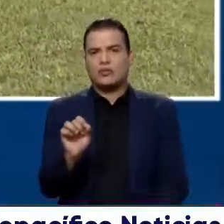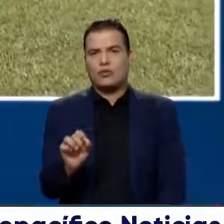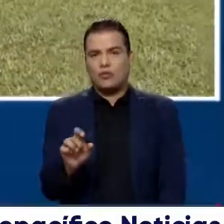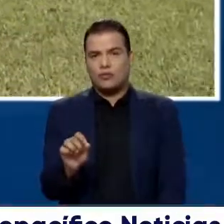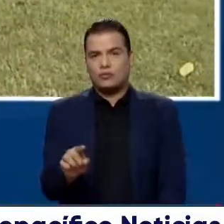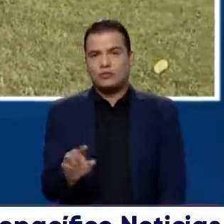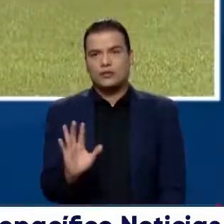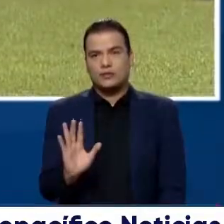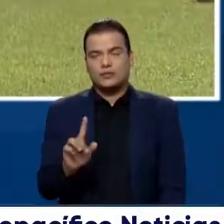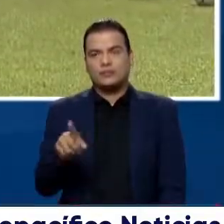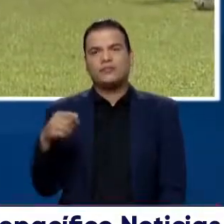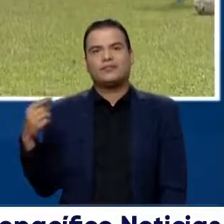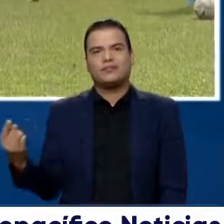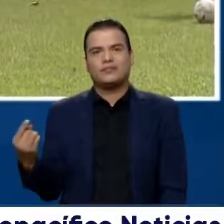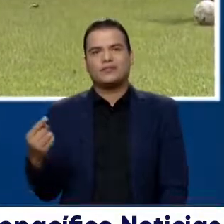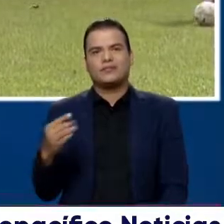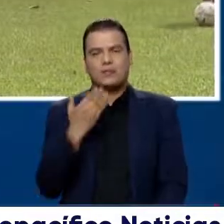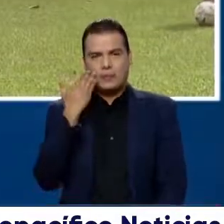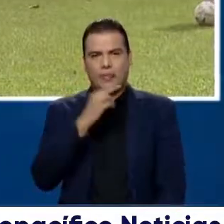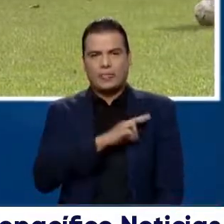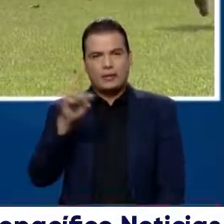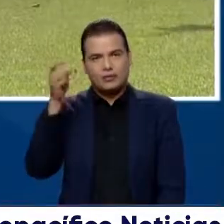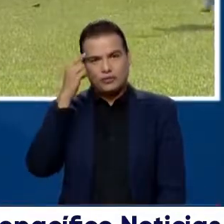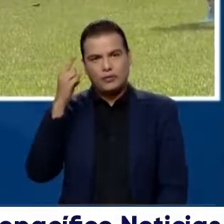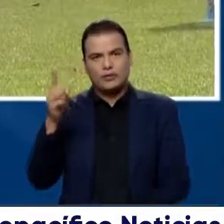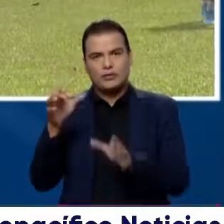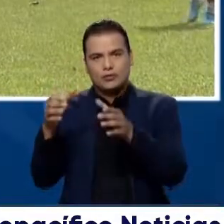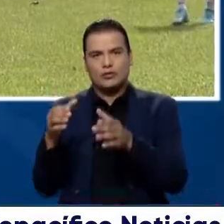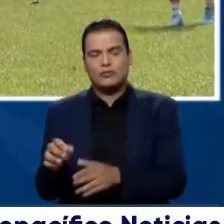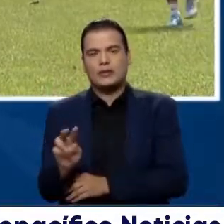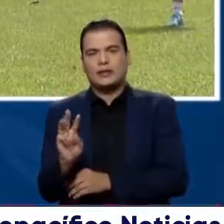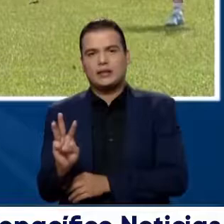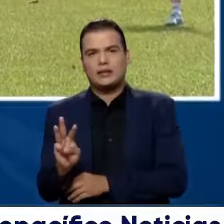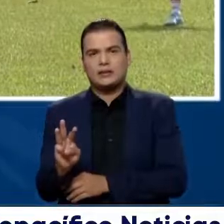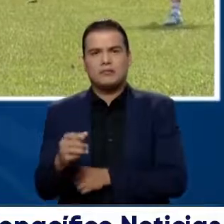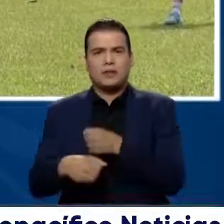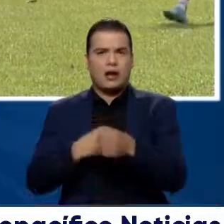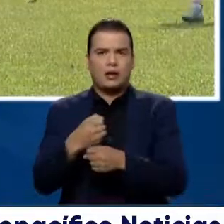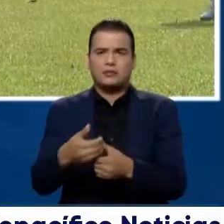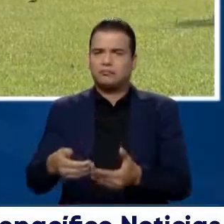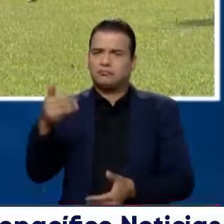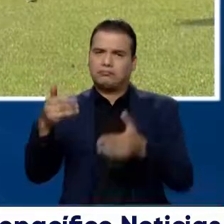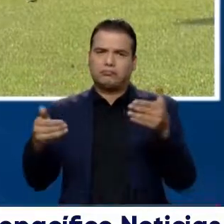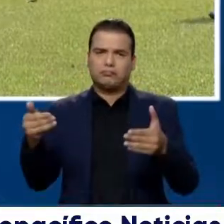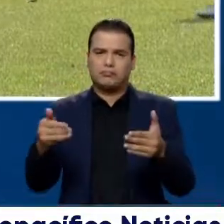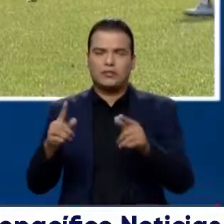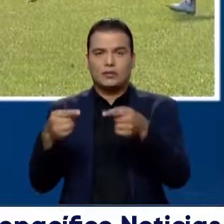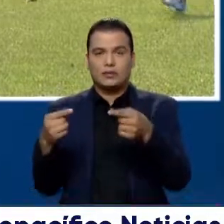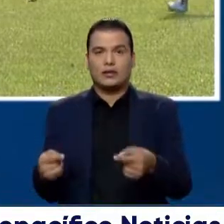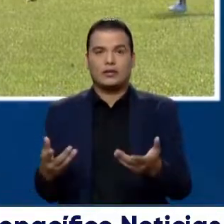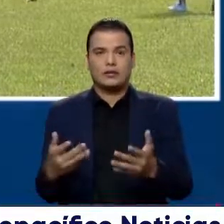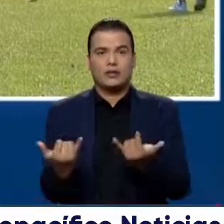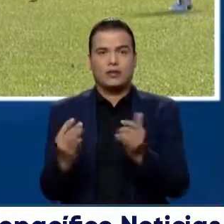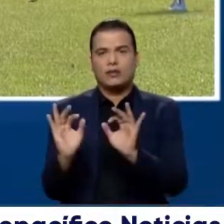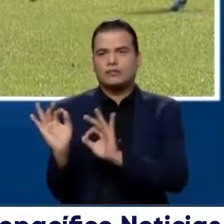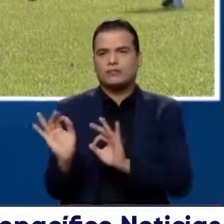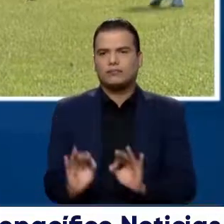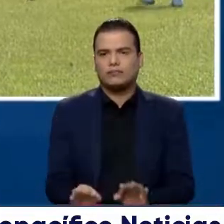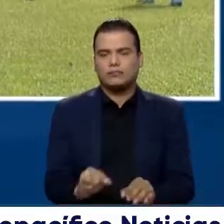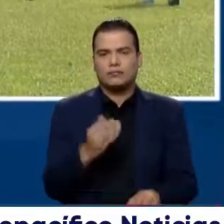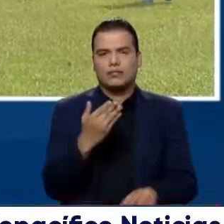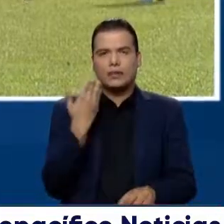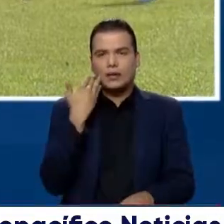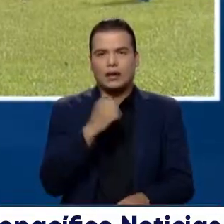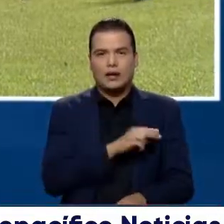libre o con una categoría sub-23 y unas jugadoras de la libre y vemos esta semana a terminar de concretarlo entre la liga vallecaucana de